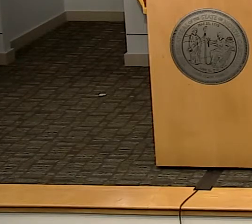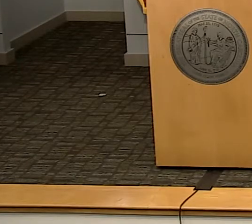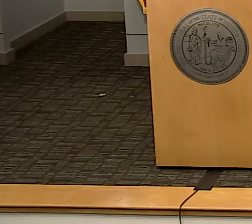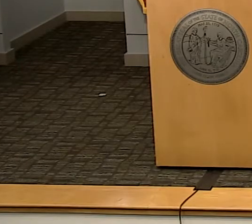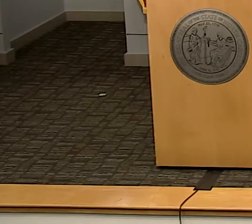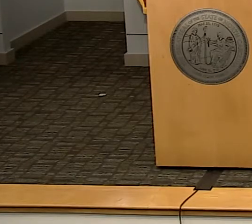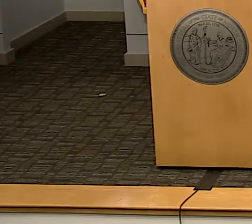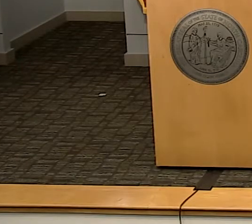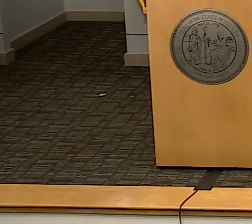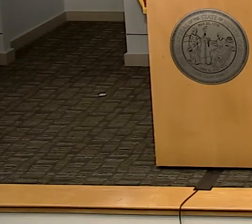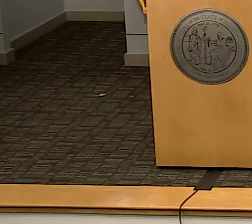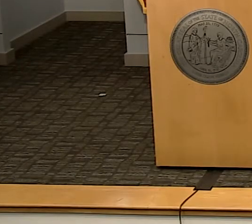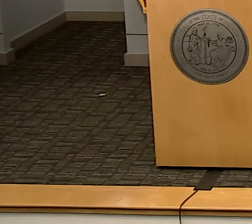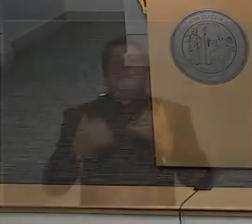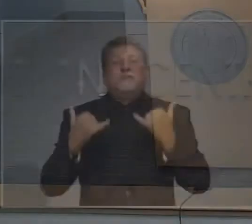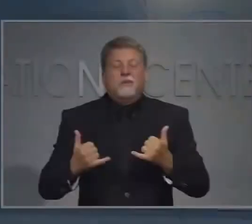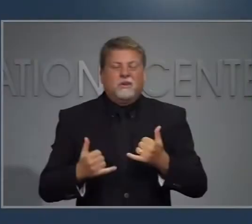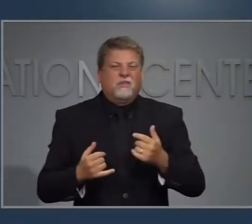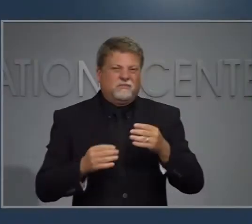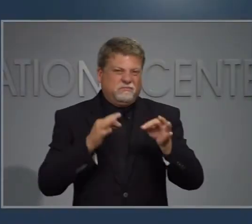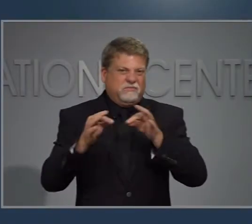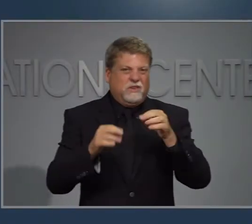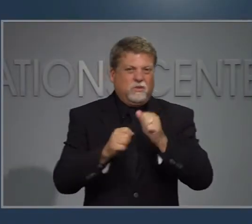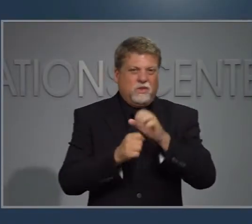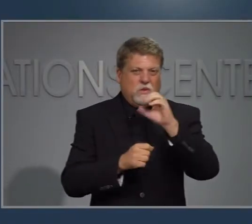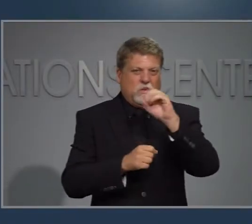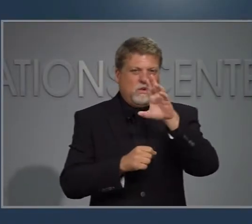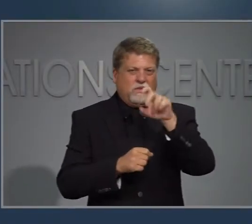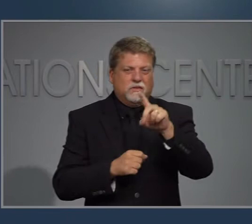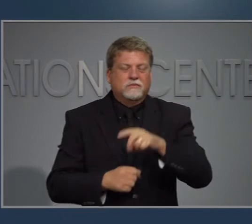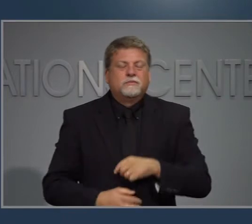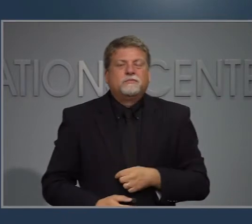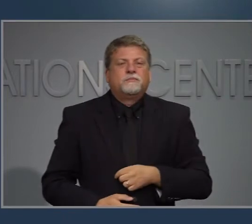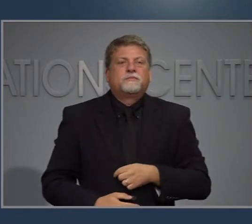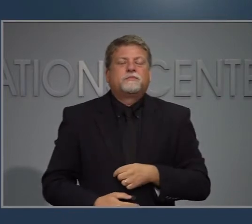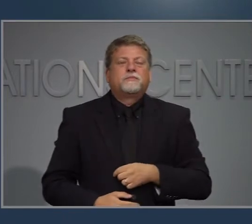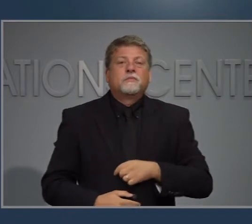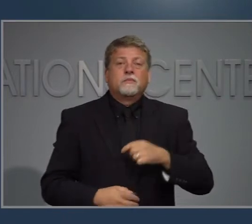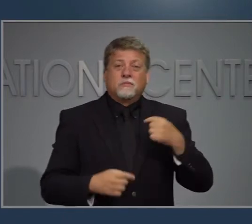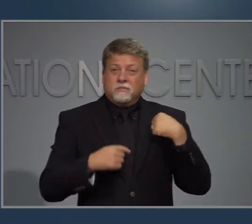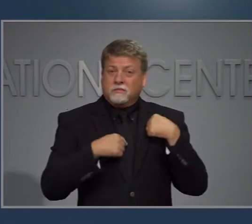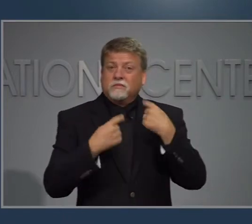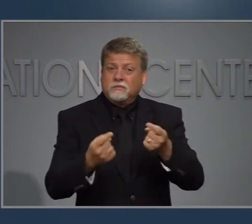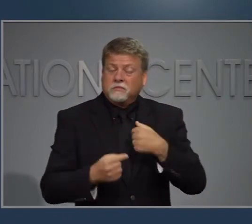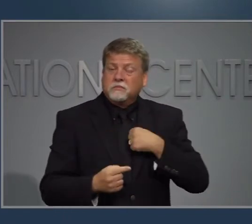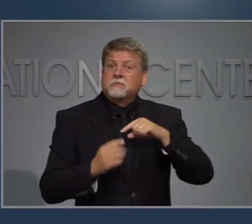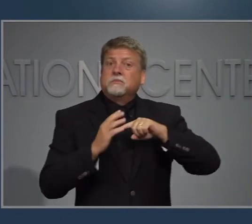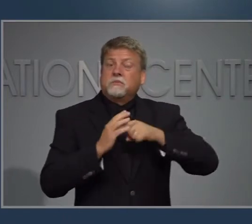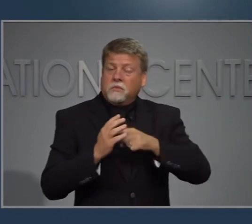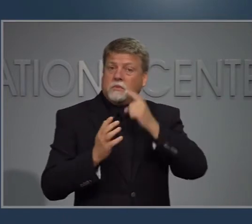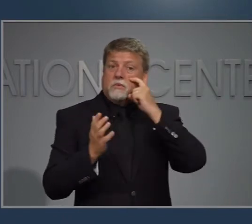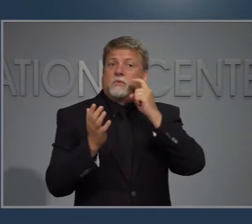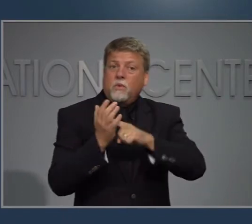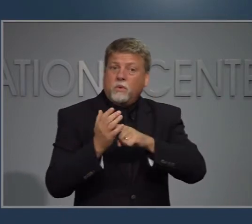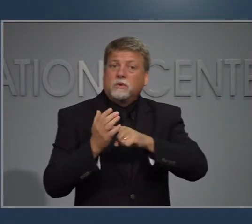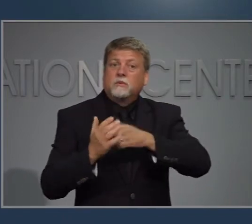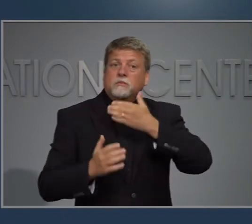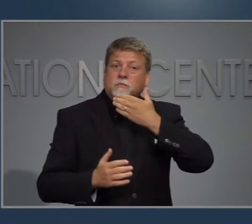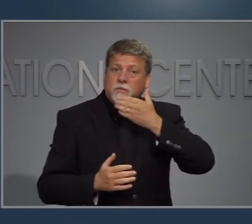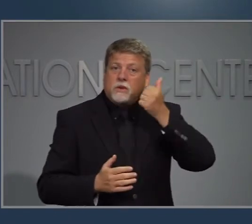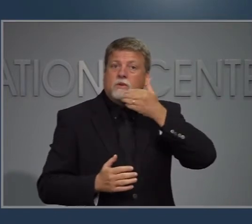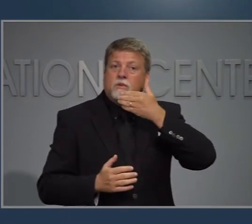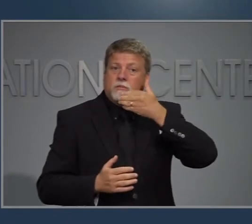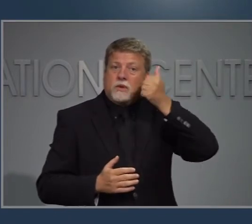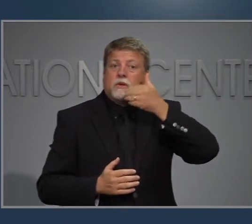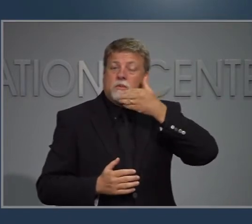conserva ahora que veo pequeños avances de progreso. Nuevamente, este es un testamento del arduo trabajo que las personas están haciendo en